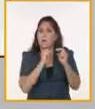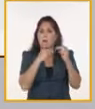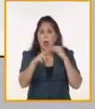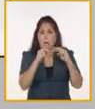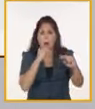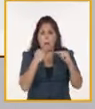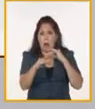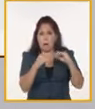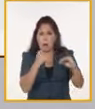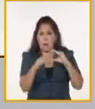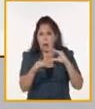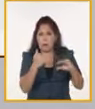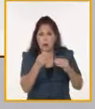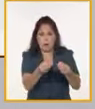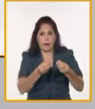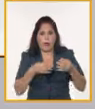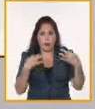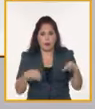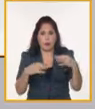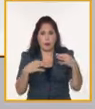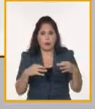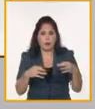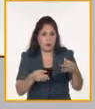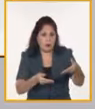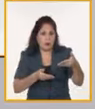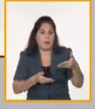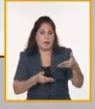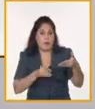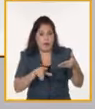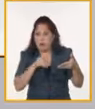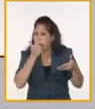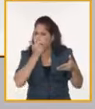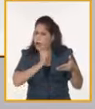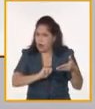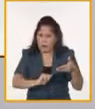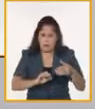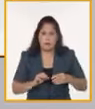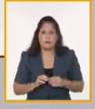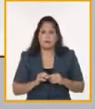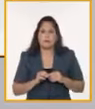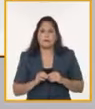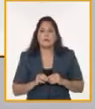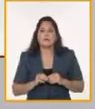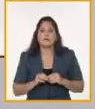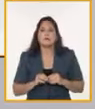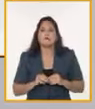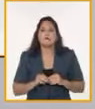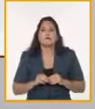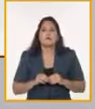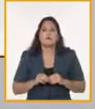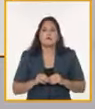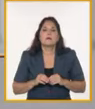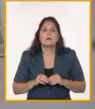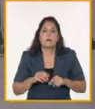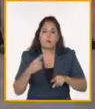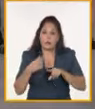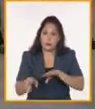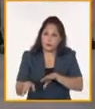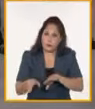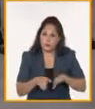la documentación y se le entrega se le entrega ahí que es una de las facilidades que que que se mantiene ahora eh